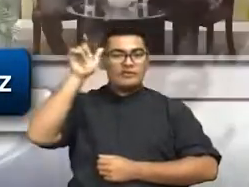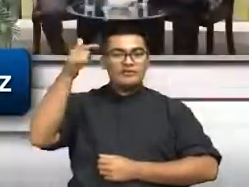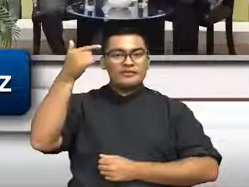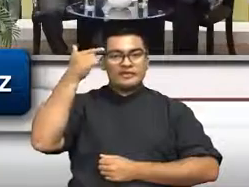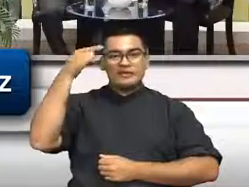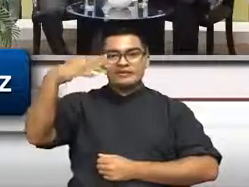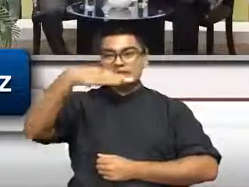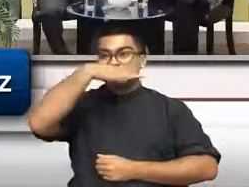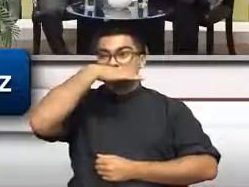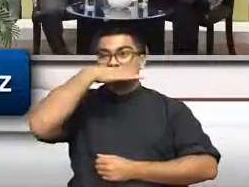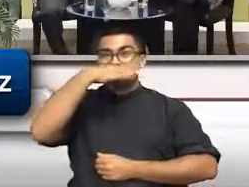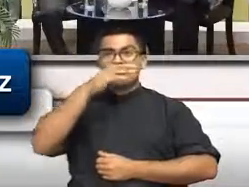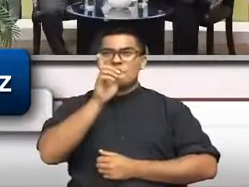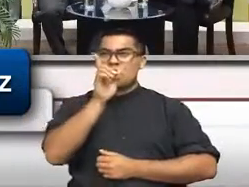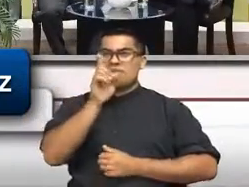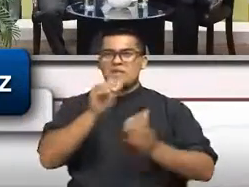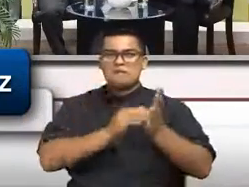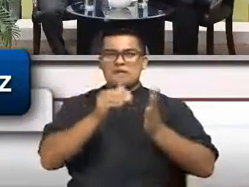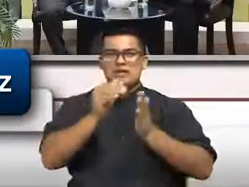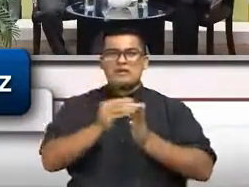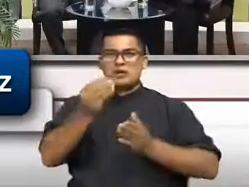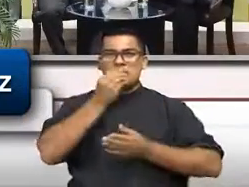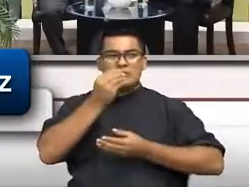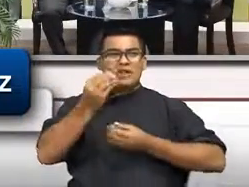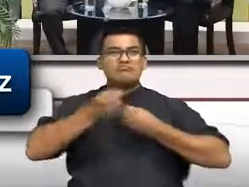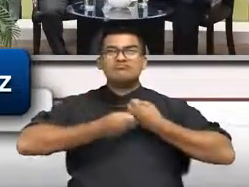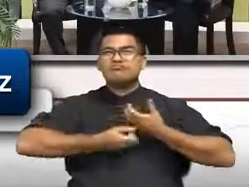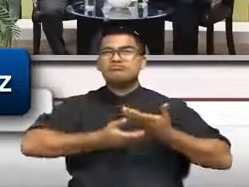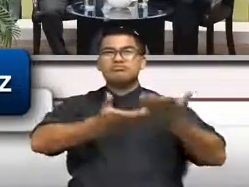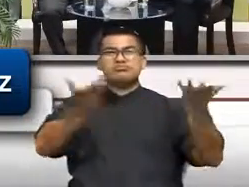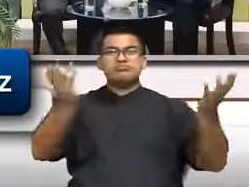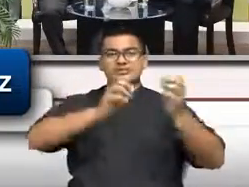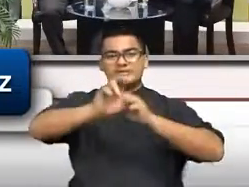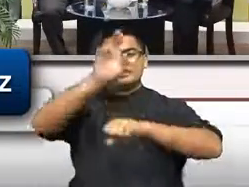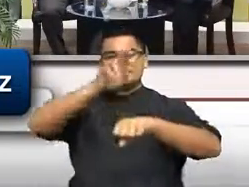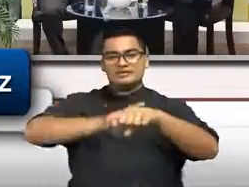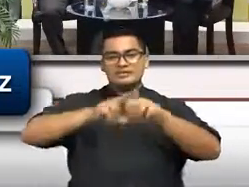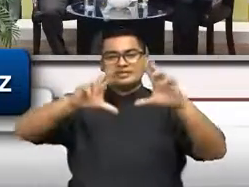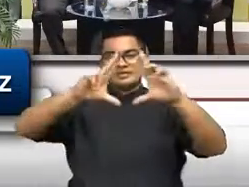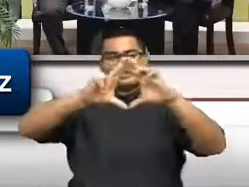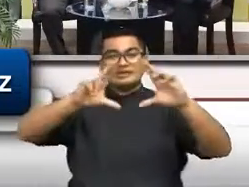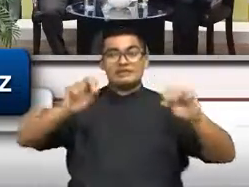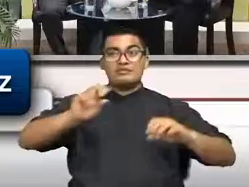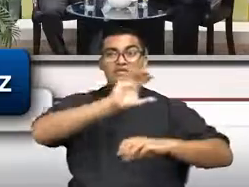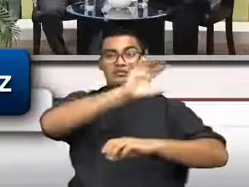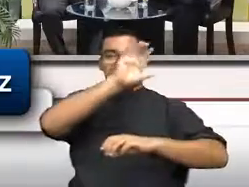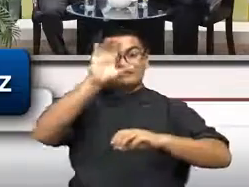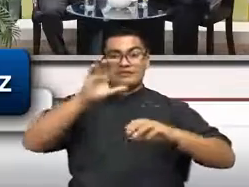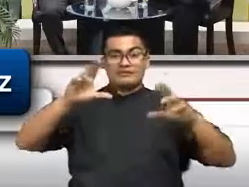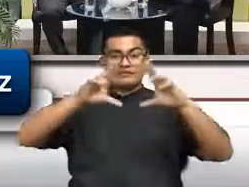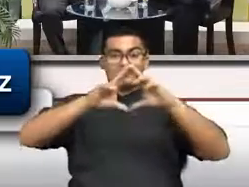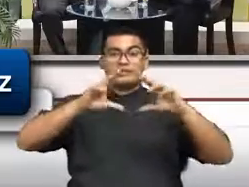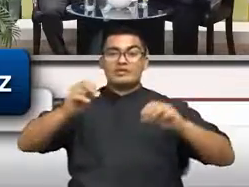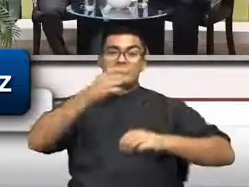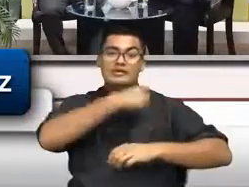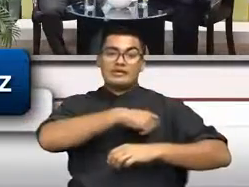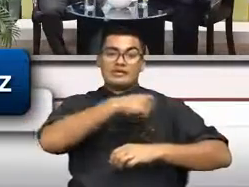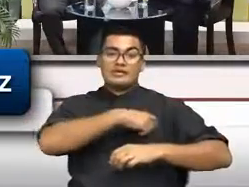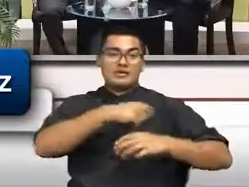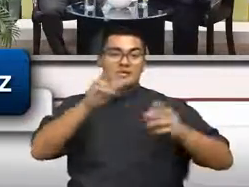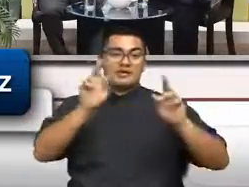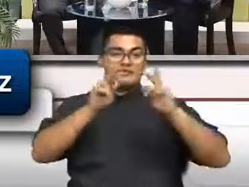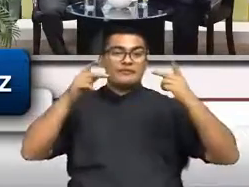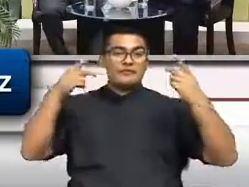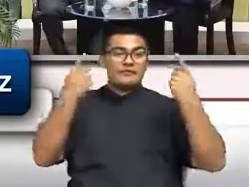que son más de 1 millón de raciones las que se garantizan diario, claro, en todos los colegios públicos del país. Y claro,